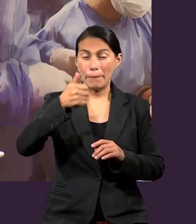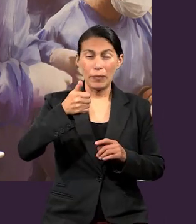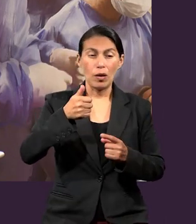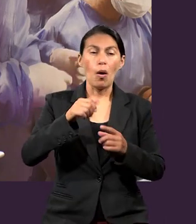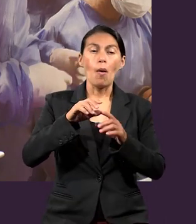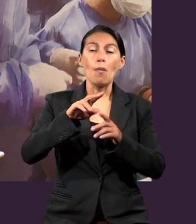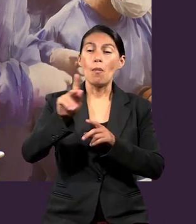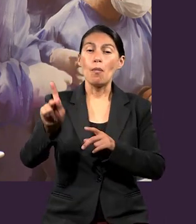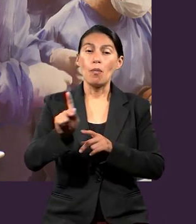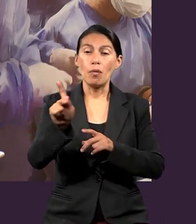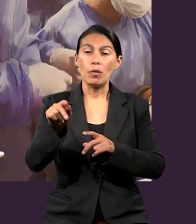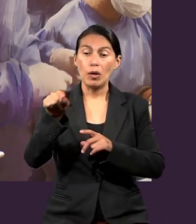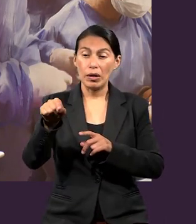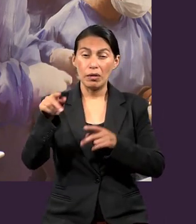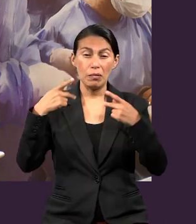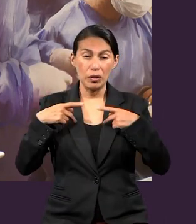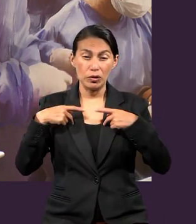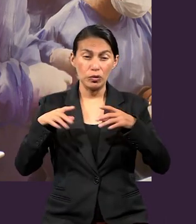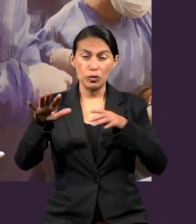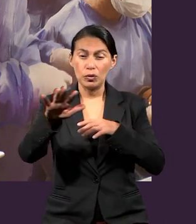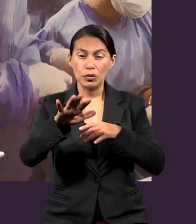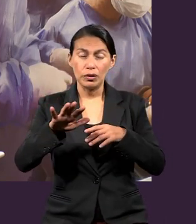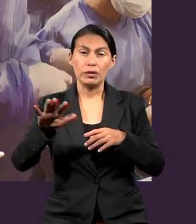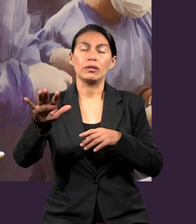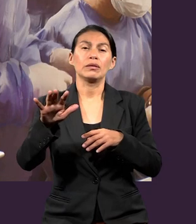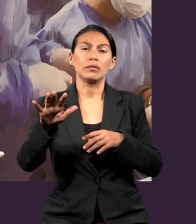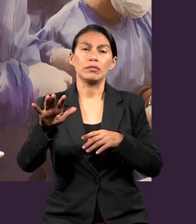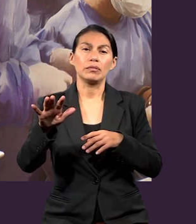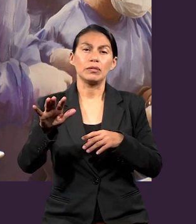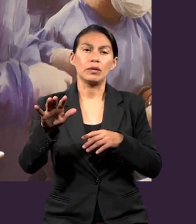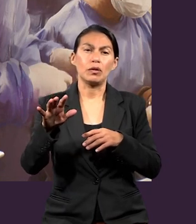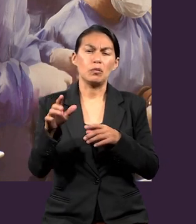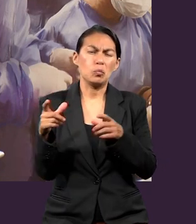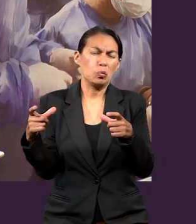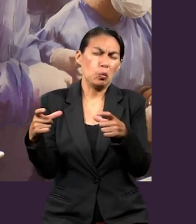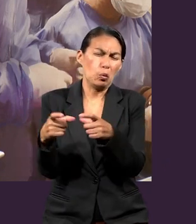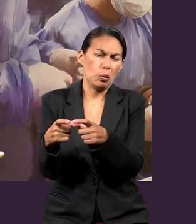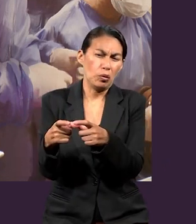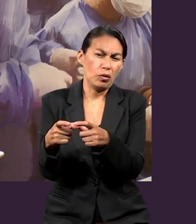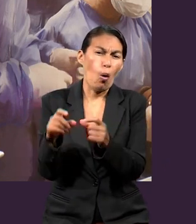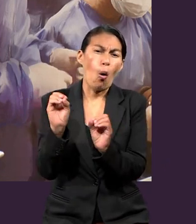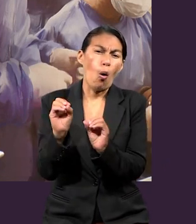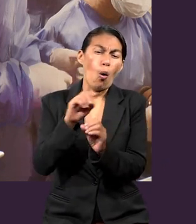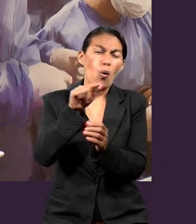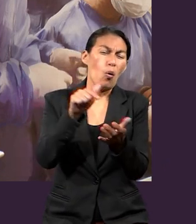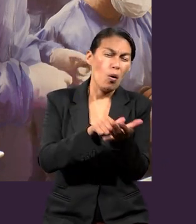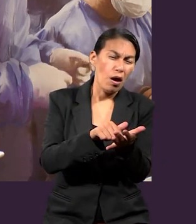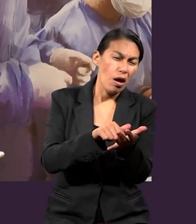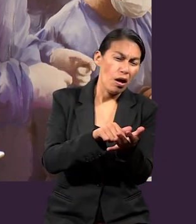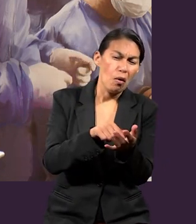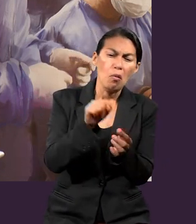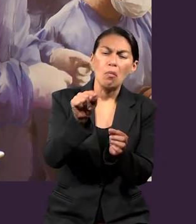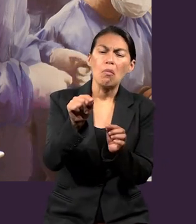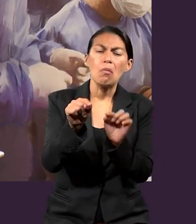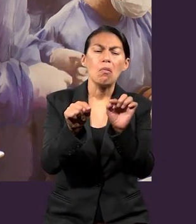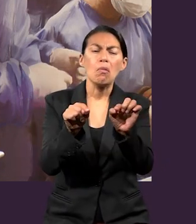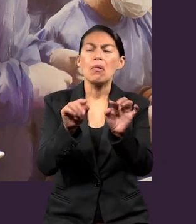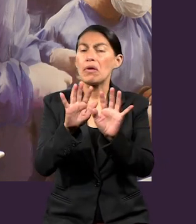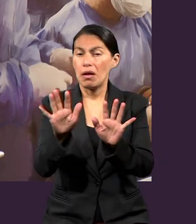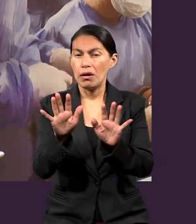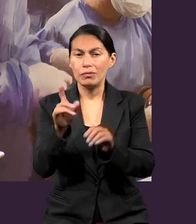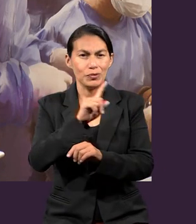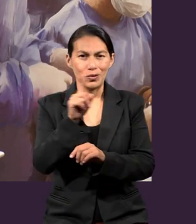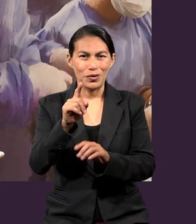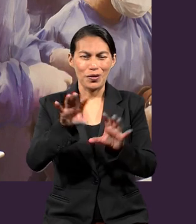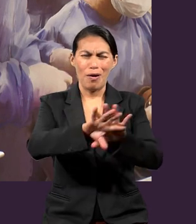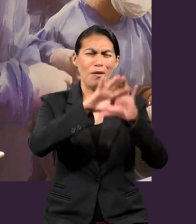levantar. Es un pueblo que no solamente va a ser muy pequeño o en cierta ciudad o en cierto país, sino que es